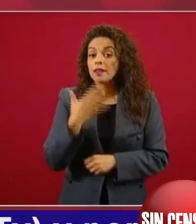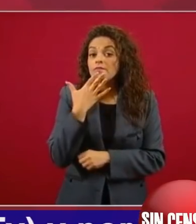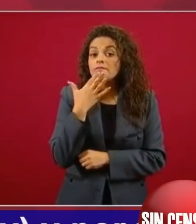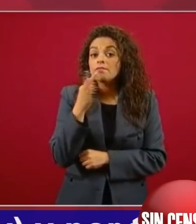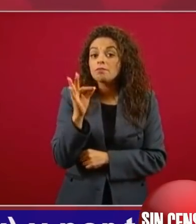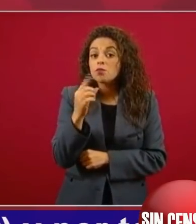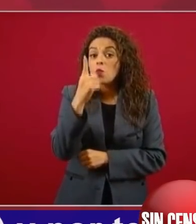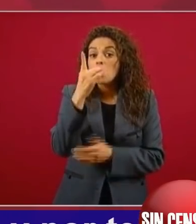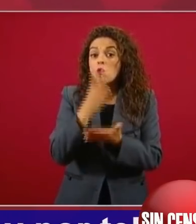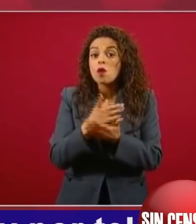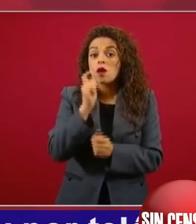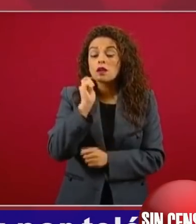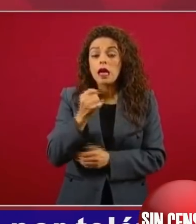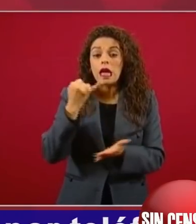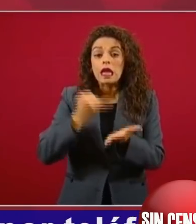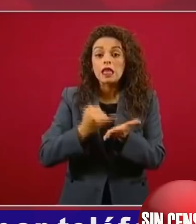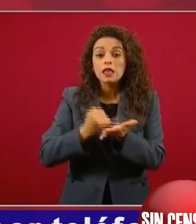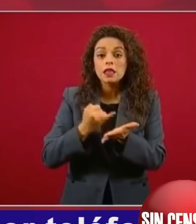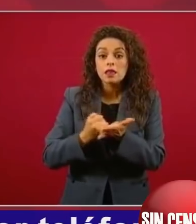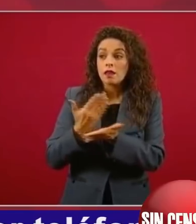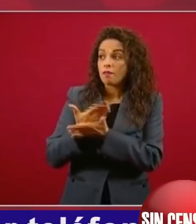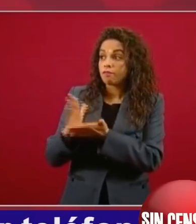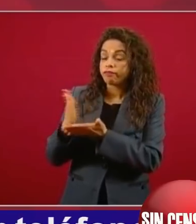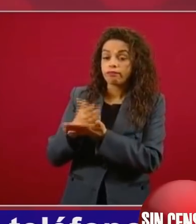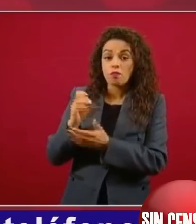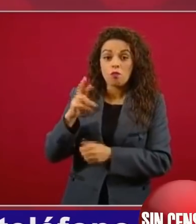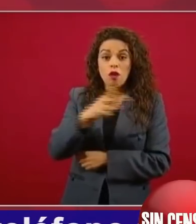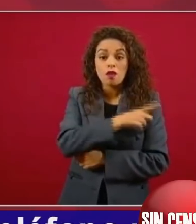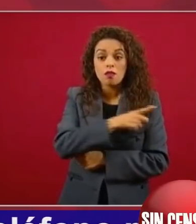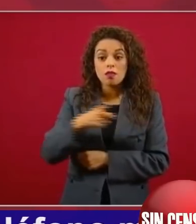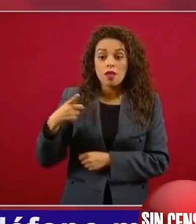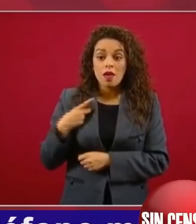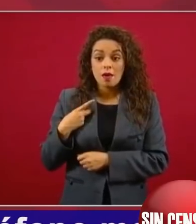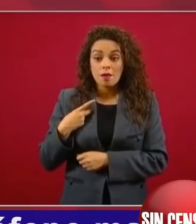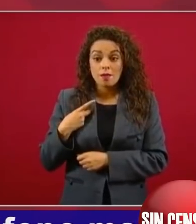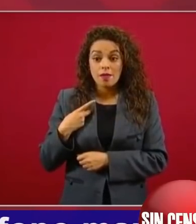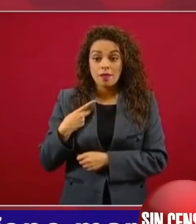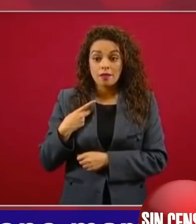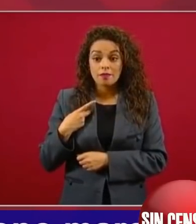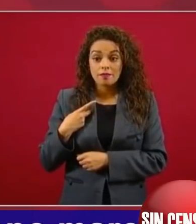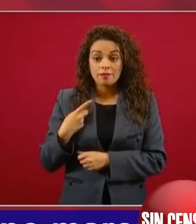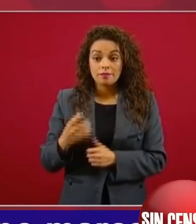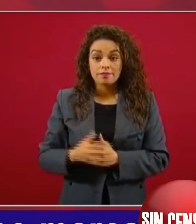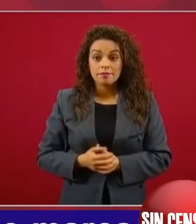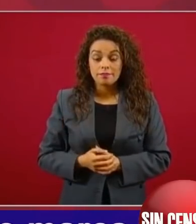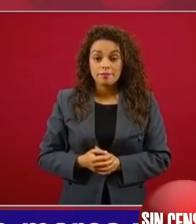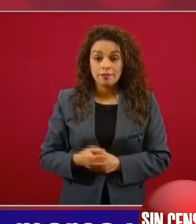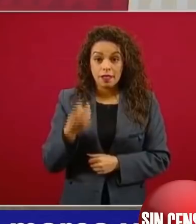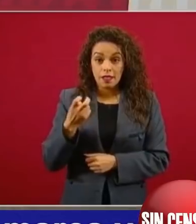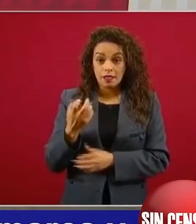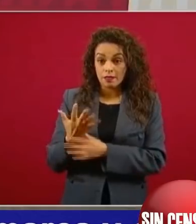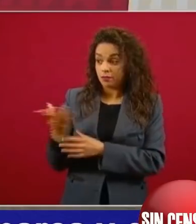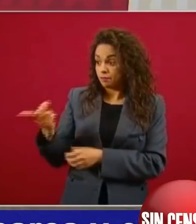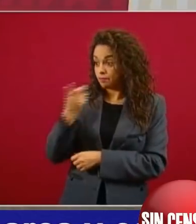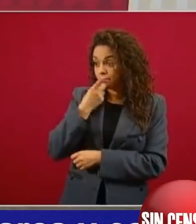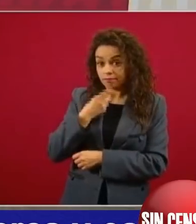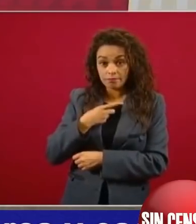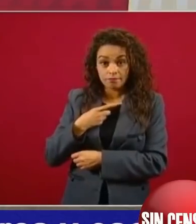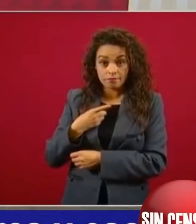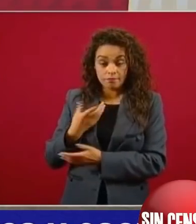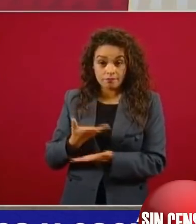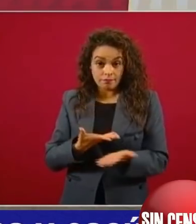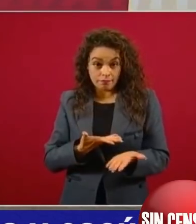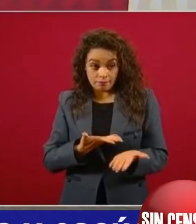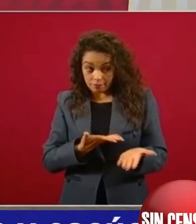deuda. Eso es lo que cuesta toda la nómina de maestros de secundaria. Lo que me dice el secretario de Hacienda, ¿cómo decía aquel